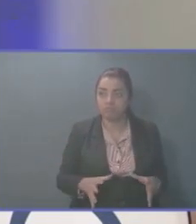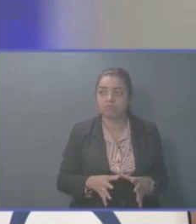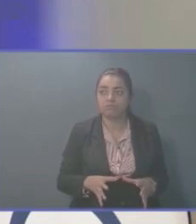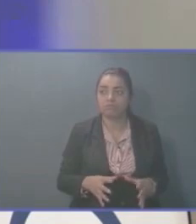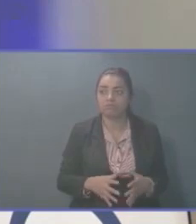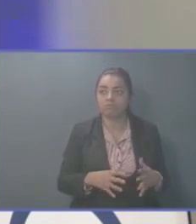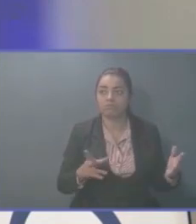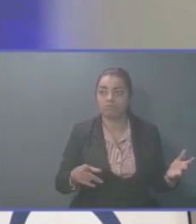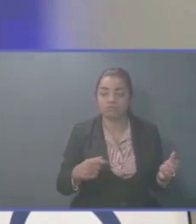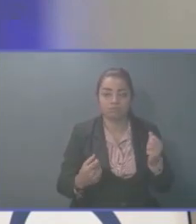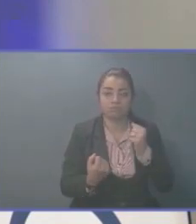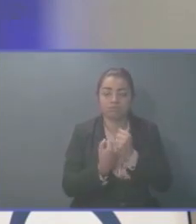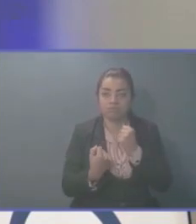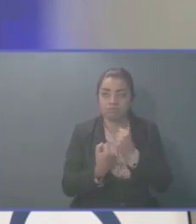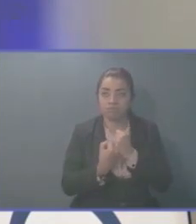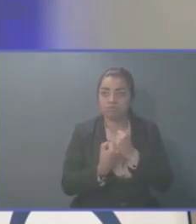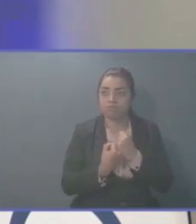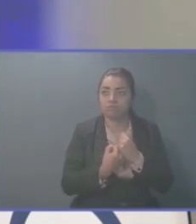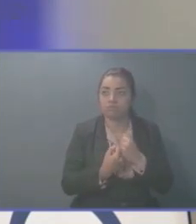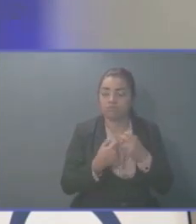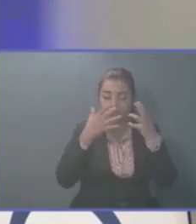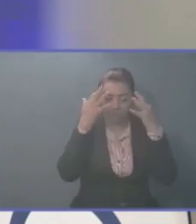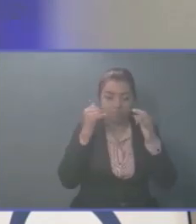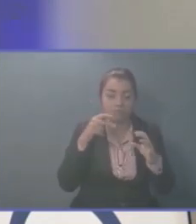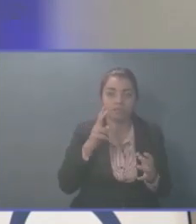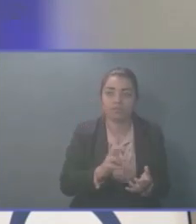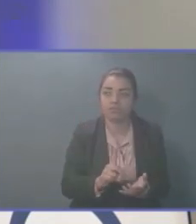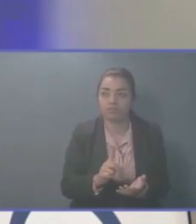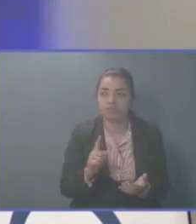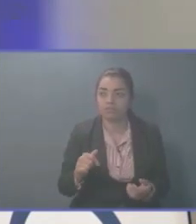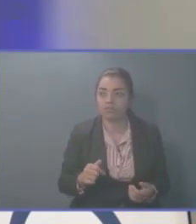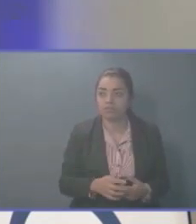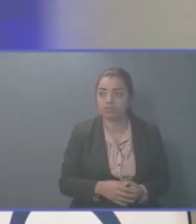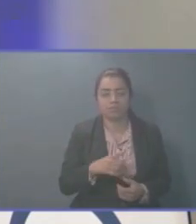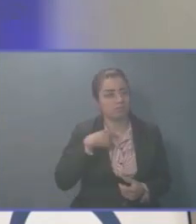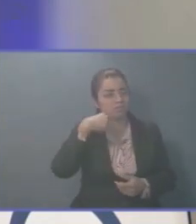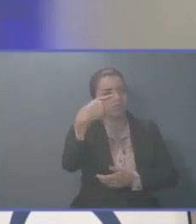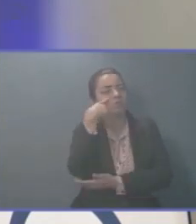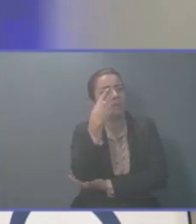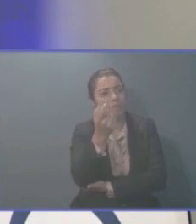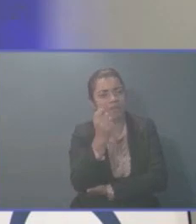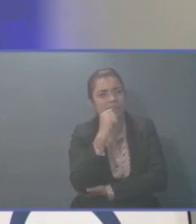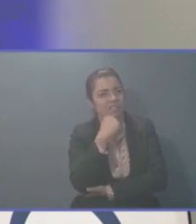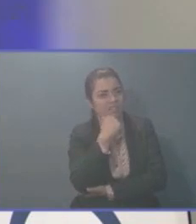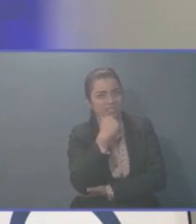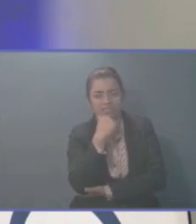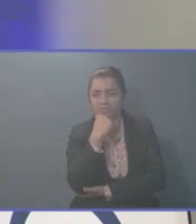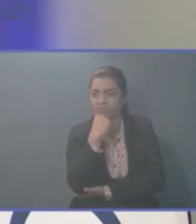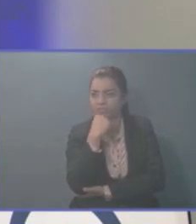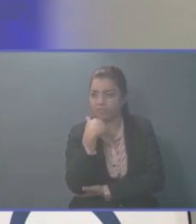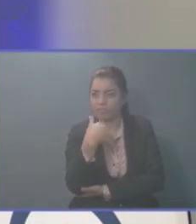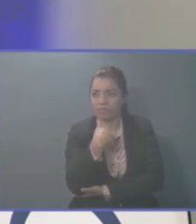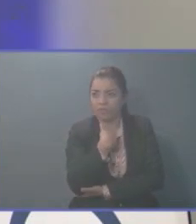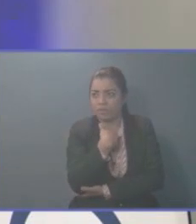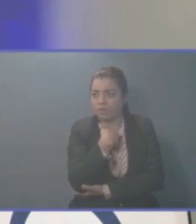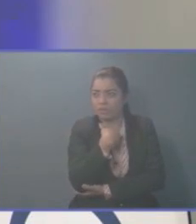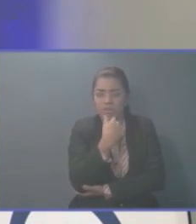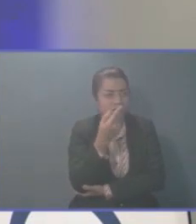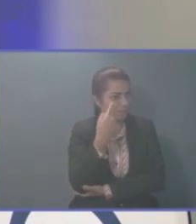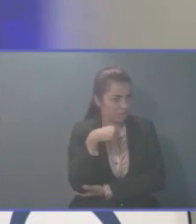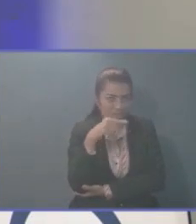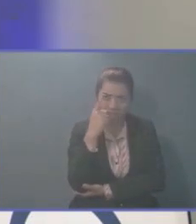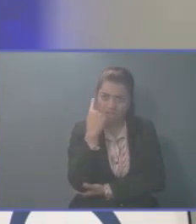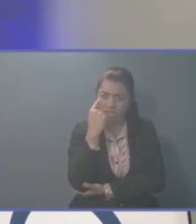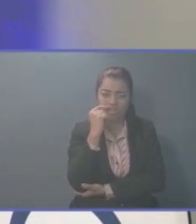había un apoyo real, desistió, porque uno mira las imágenes y realmente yo hasta ayer